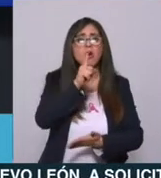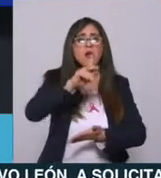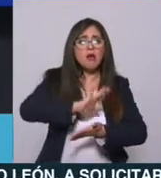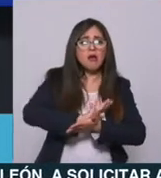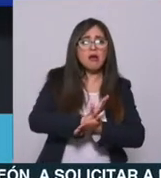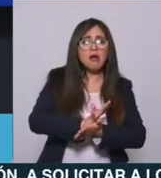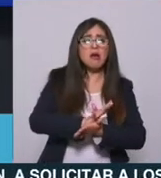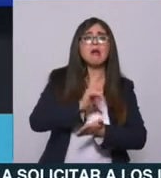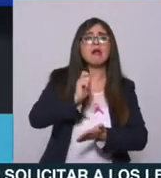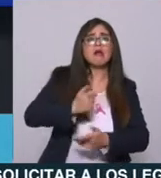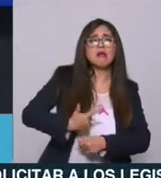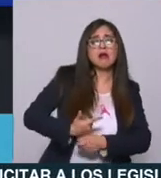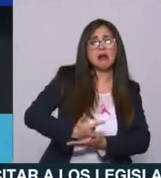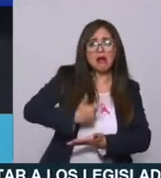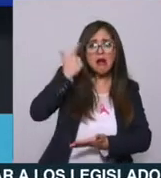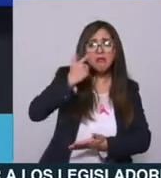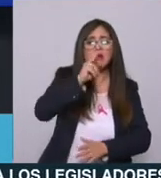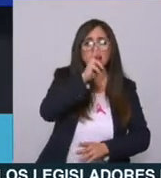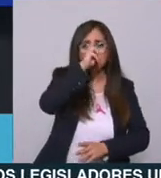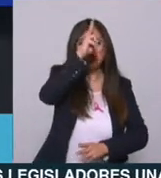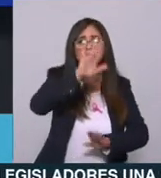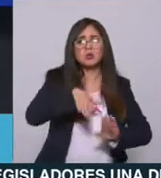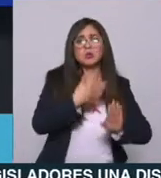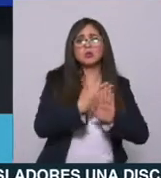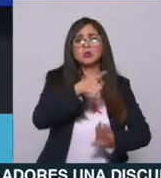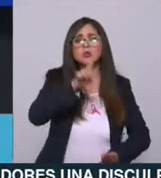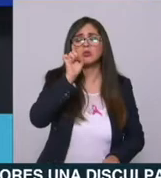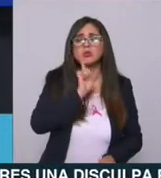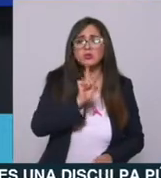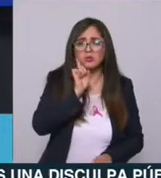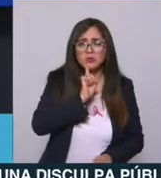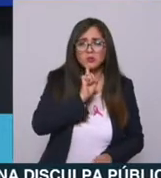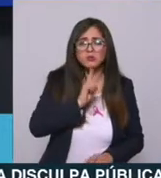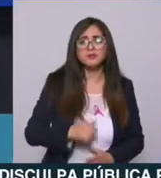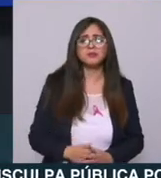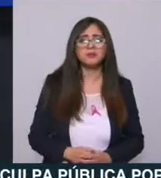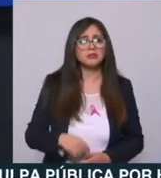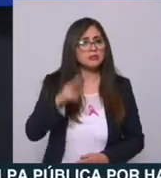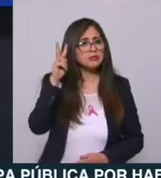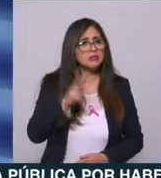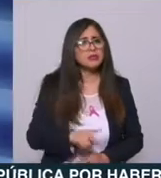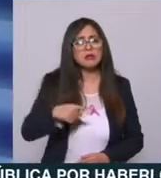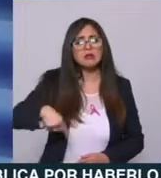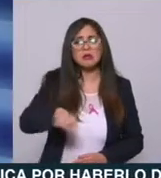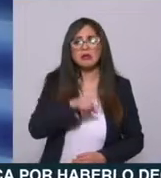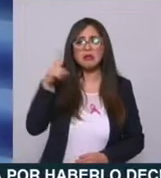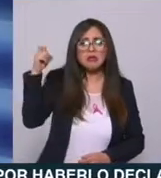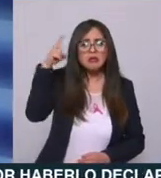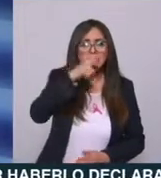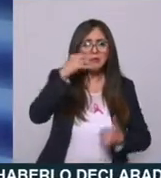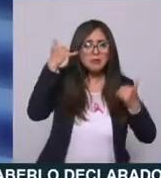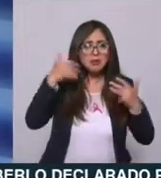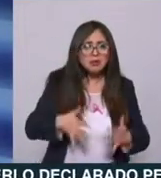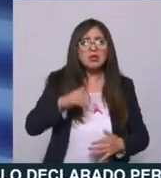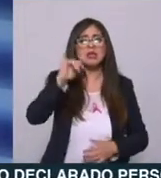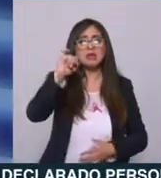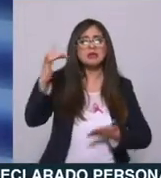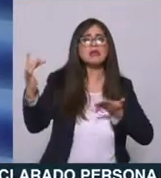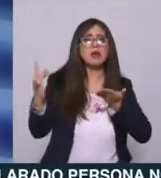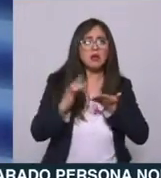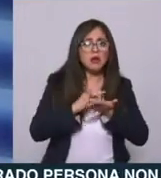violencia de género. Posterior a esto ha sido un tanto tediosa la situación. Hemos contado con el